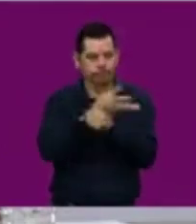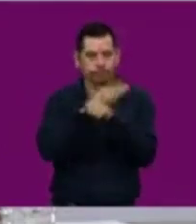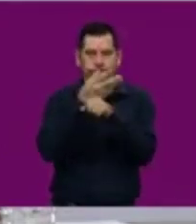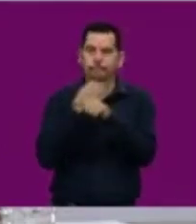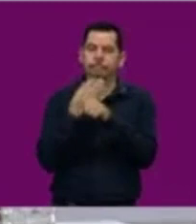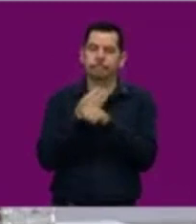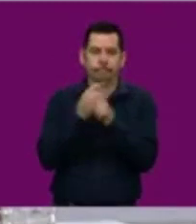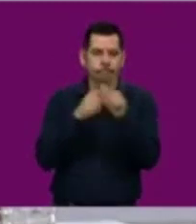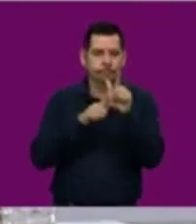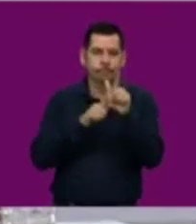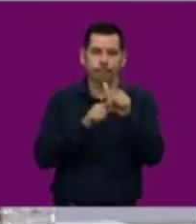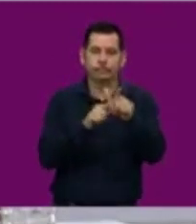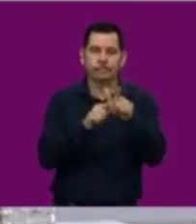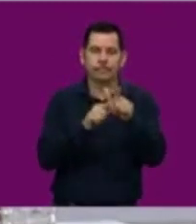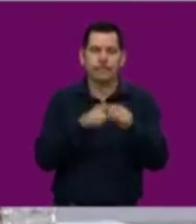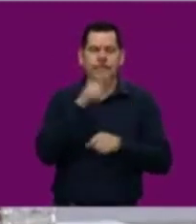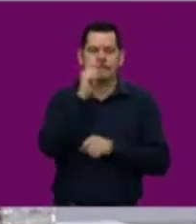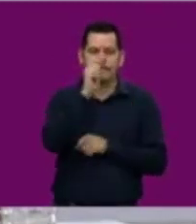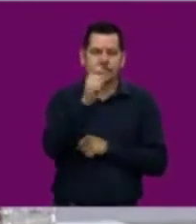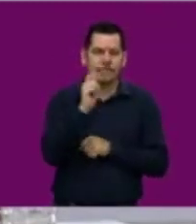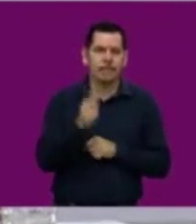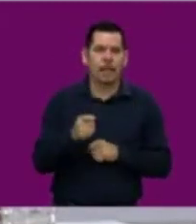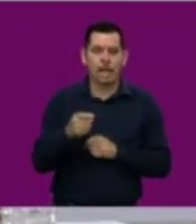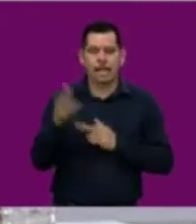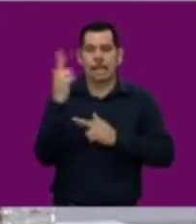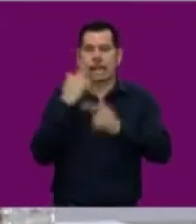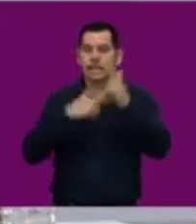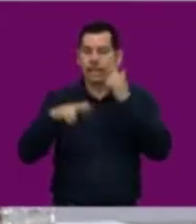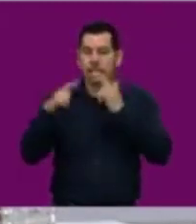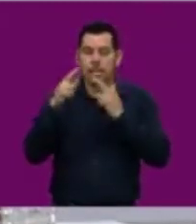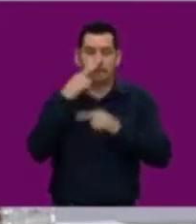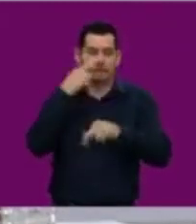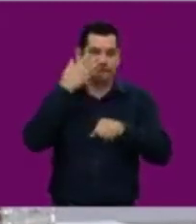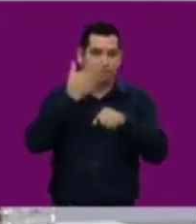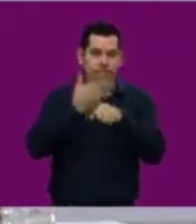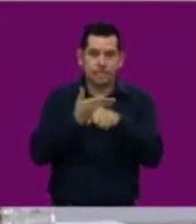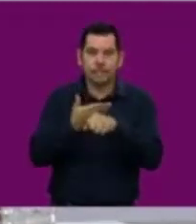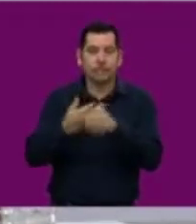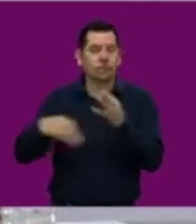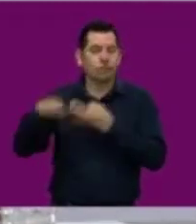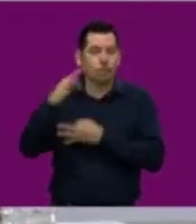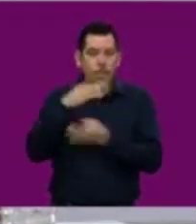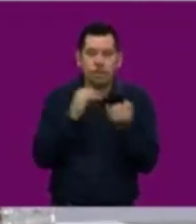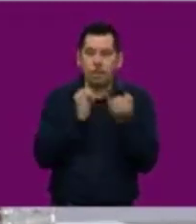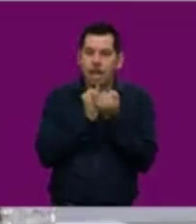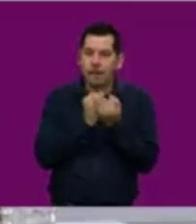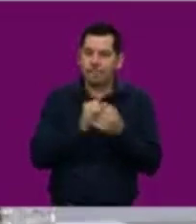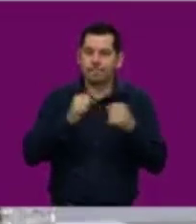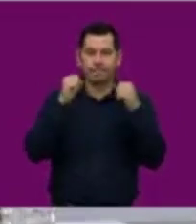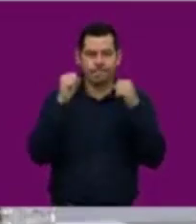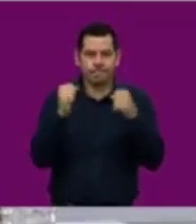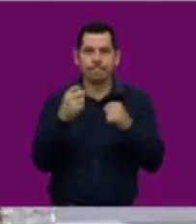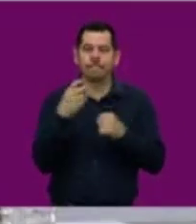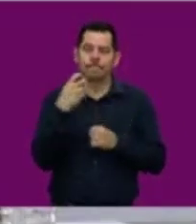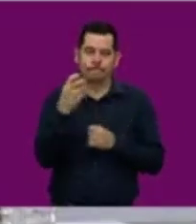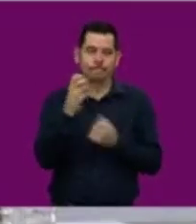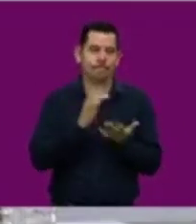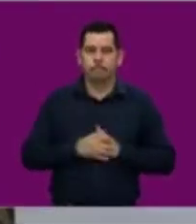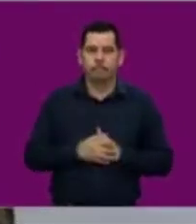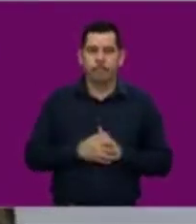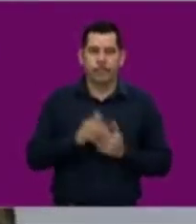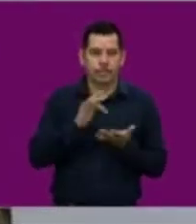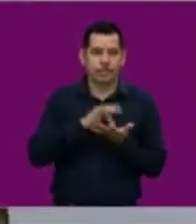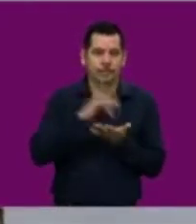es de dar la certidumbre de un regreso responsable y seguro en eso estamos trabajando muchas gracias